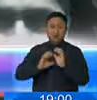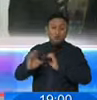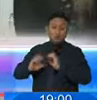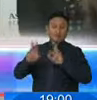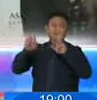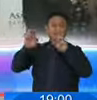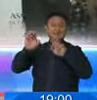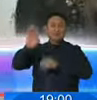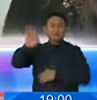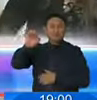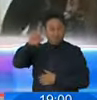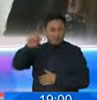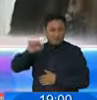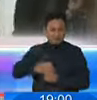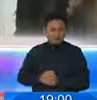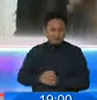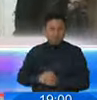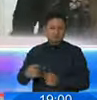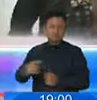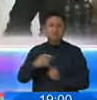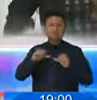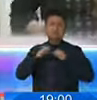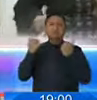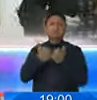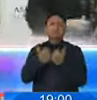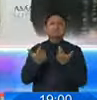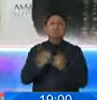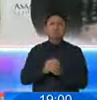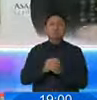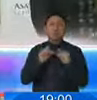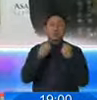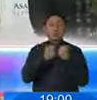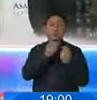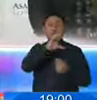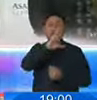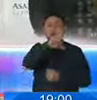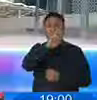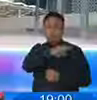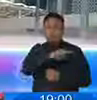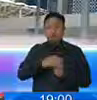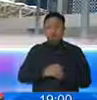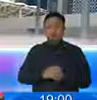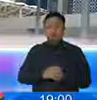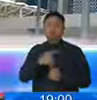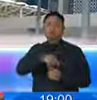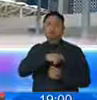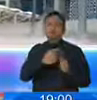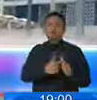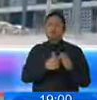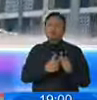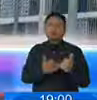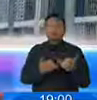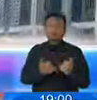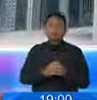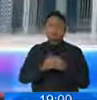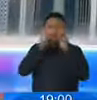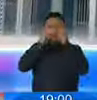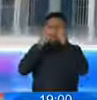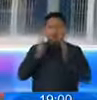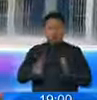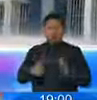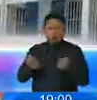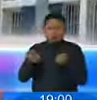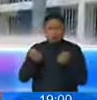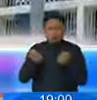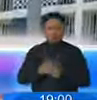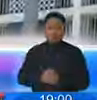Balda, los primeros en reaccionar en la asamblea fueron en el bloque de Creo. Ellos afirman que es urgente que la fiscalía tome cartas en el asunto